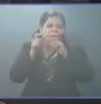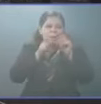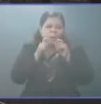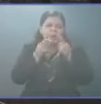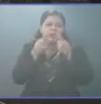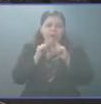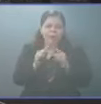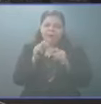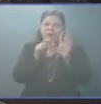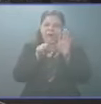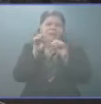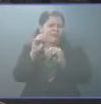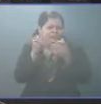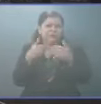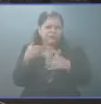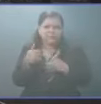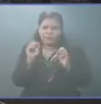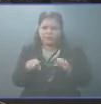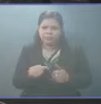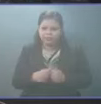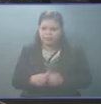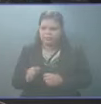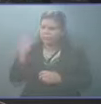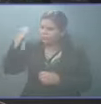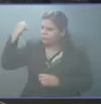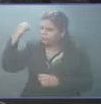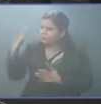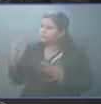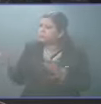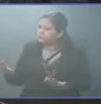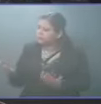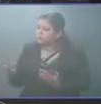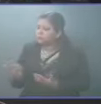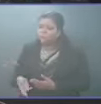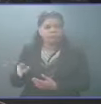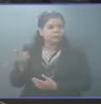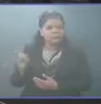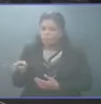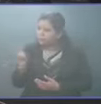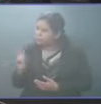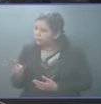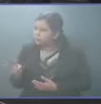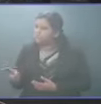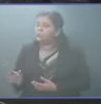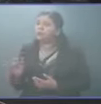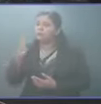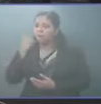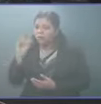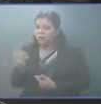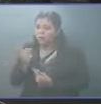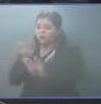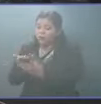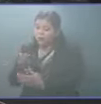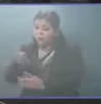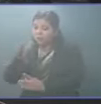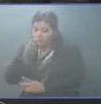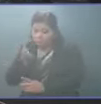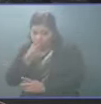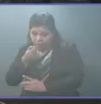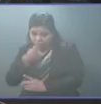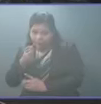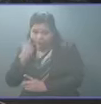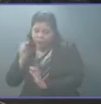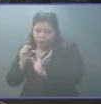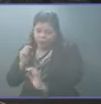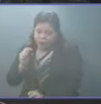Sí, ¿y qué importancia hay? Porque no es lo mismo medicar a un niño,